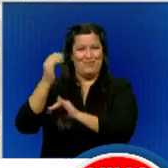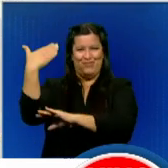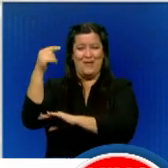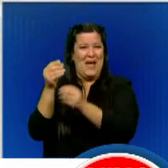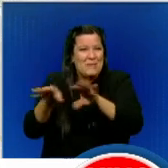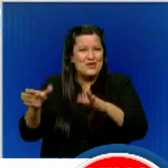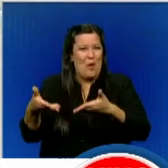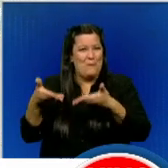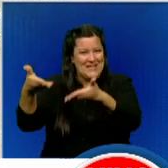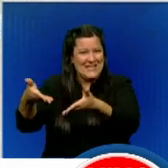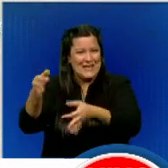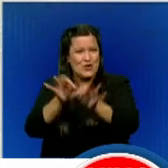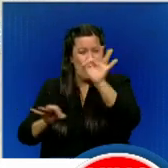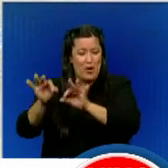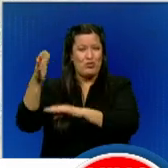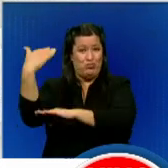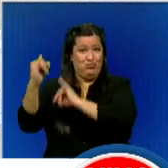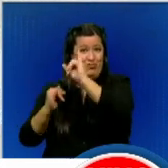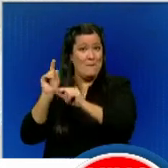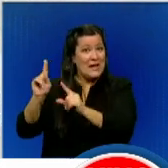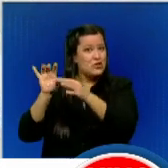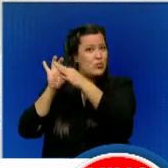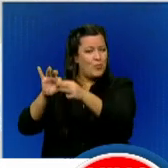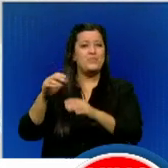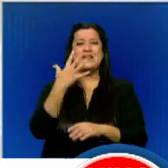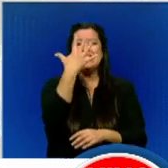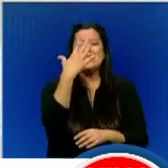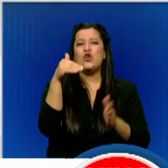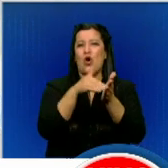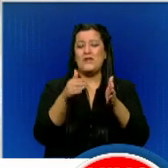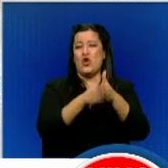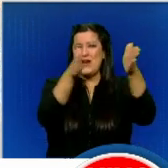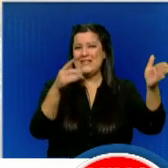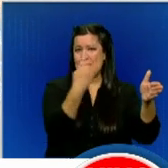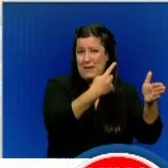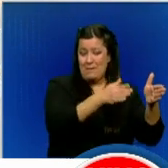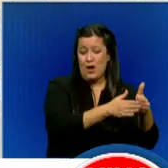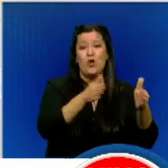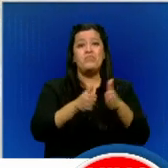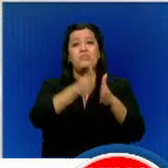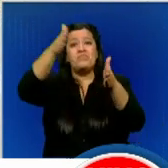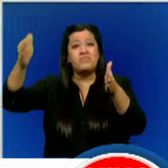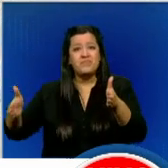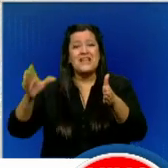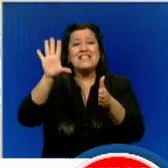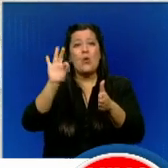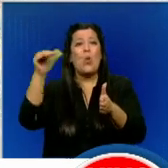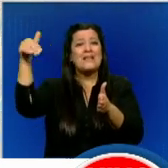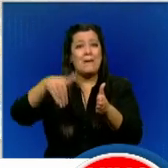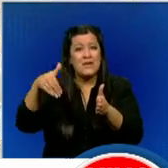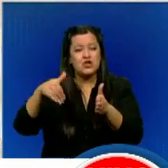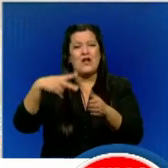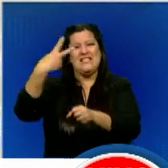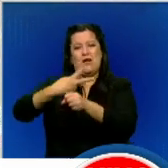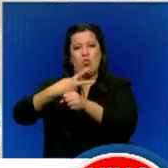presentación del dictamen con 5 millones en el primer tramo y 50 millones en el